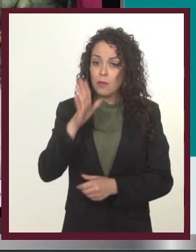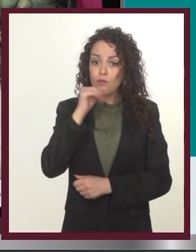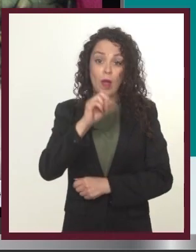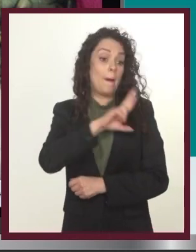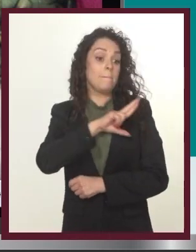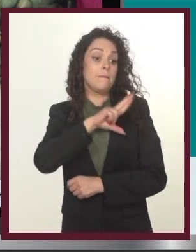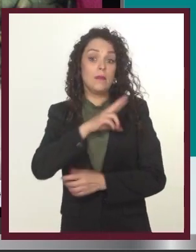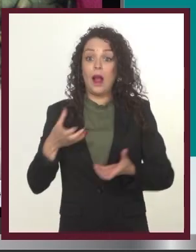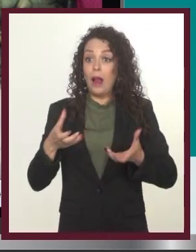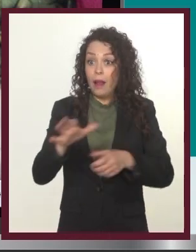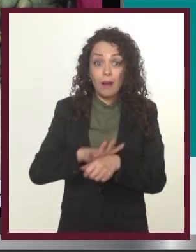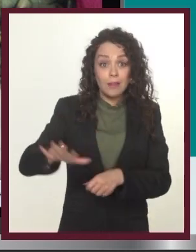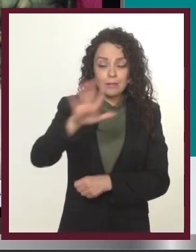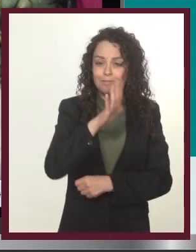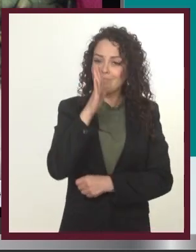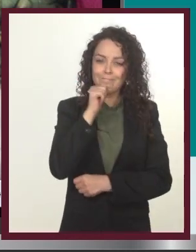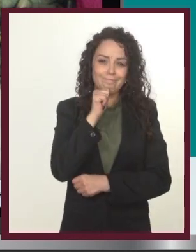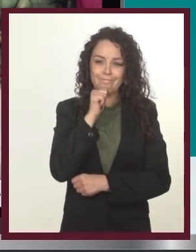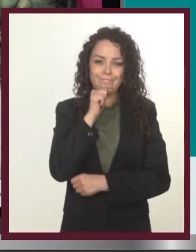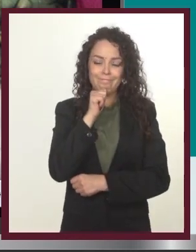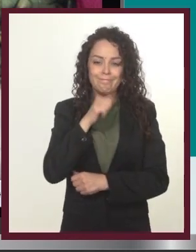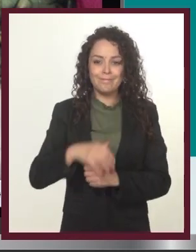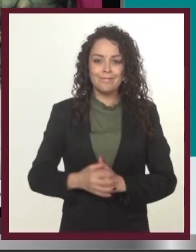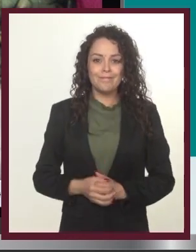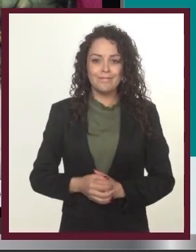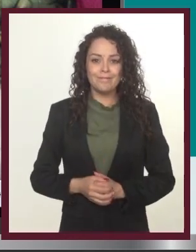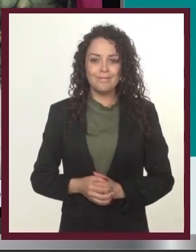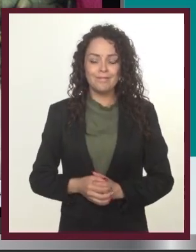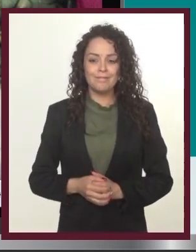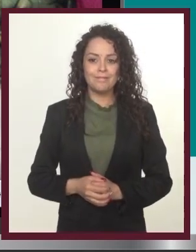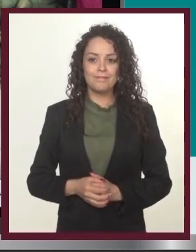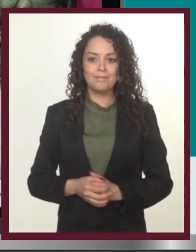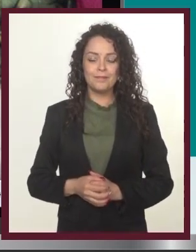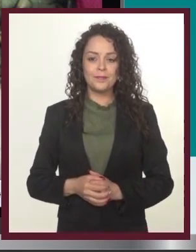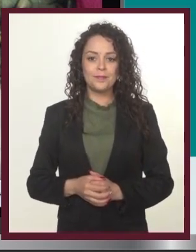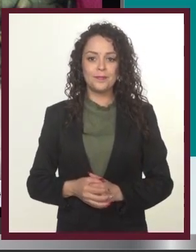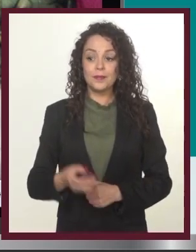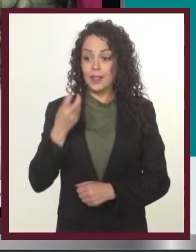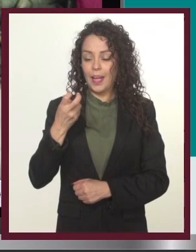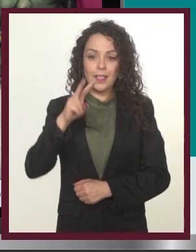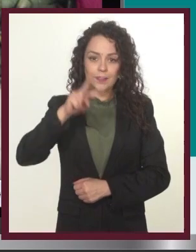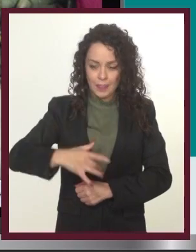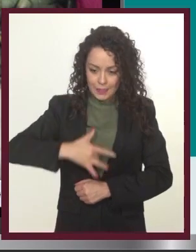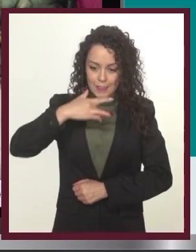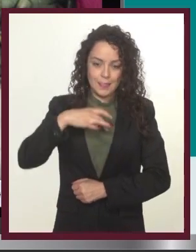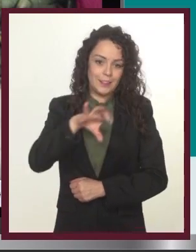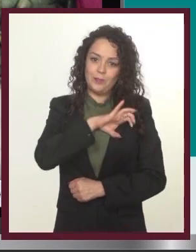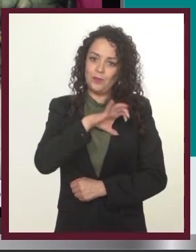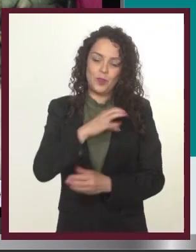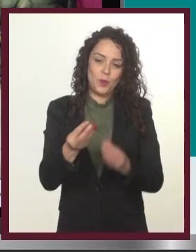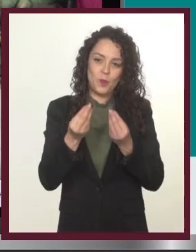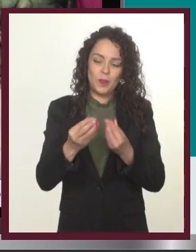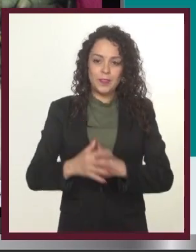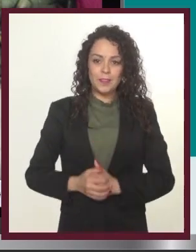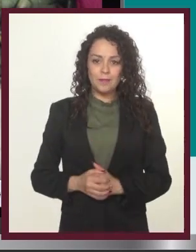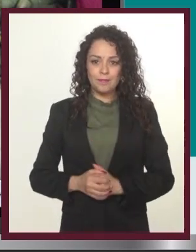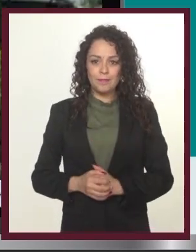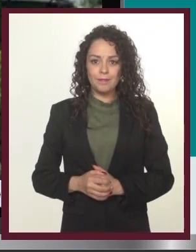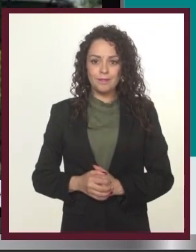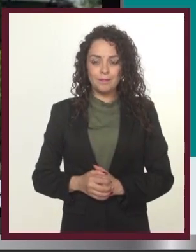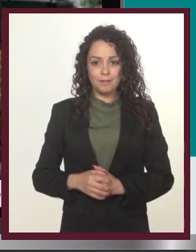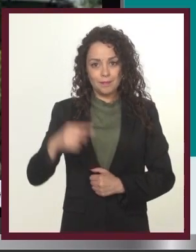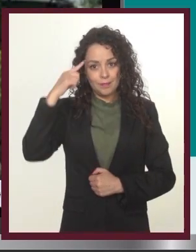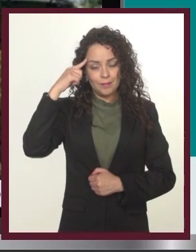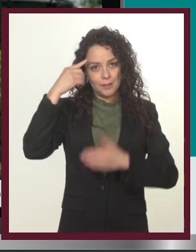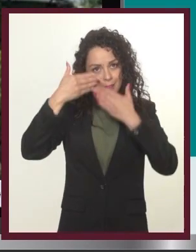se puede privatizar espacio público, ¿no? Para ningún sector. Entonces te genera un gran cariño, un gran afecto. Te activa